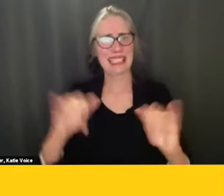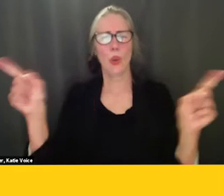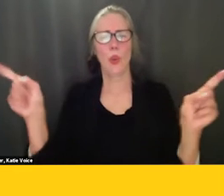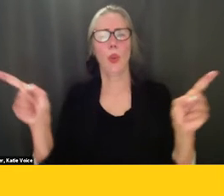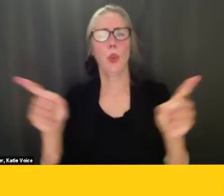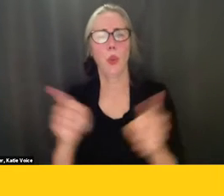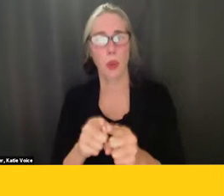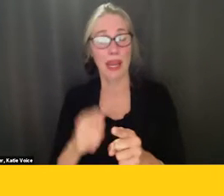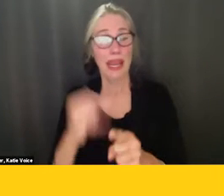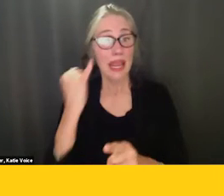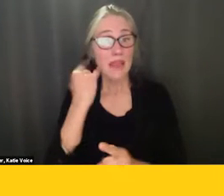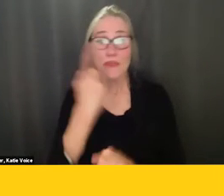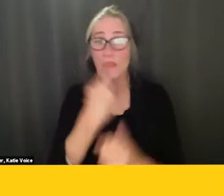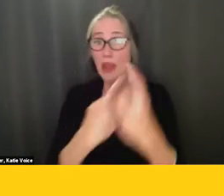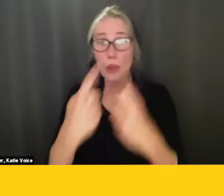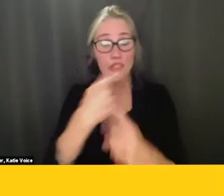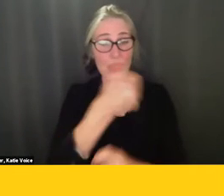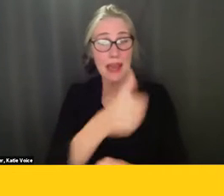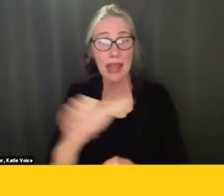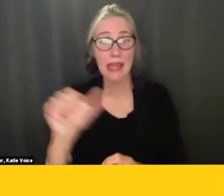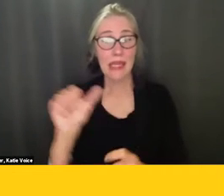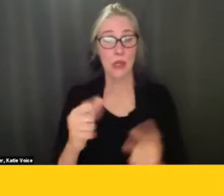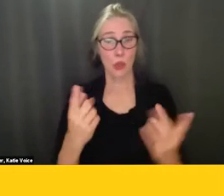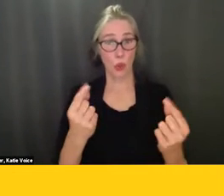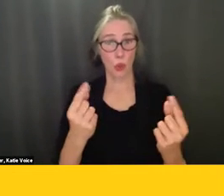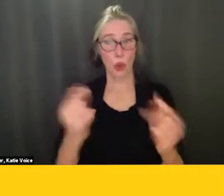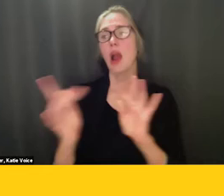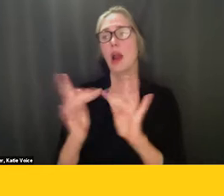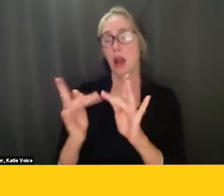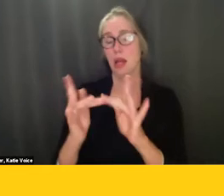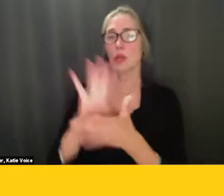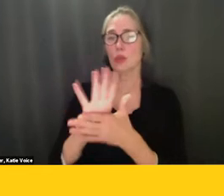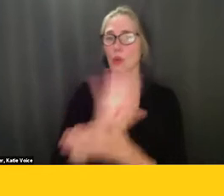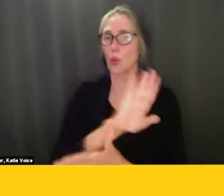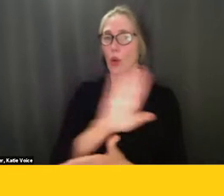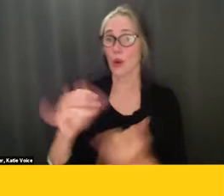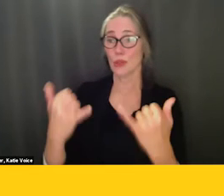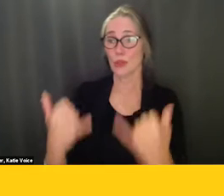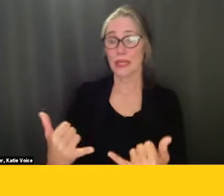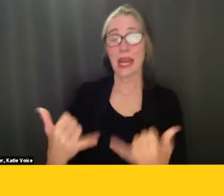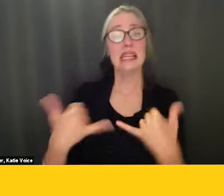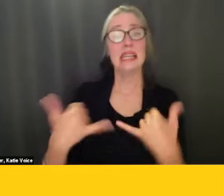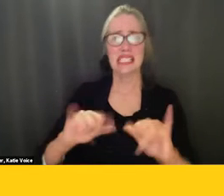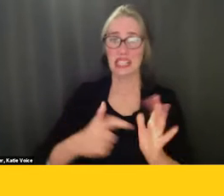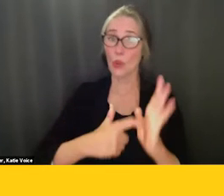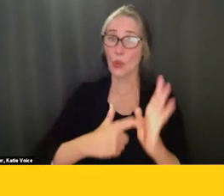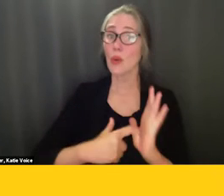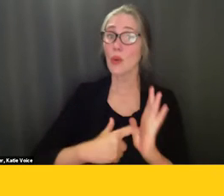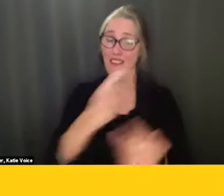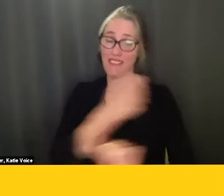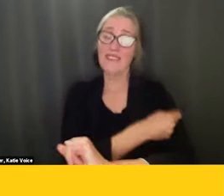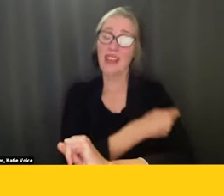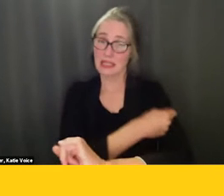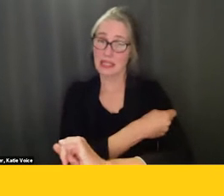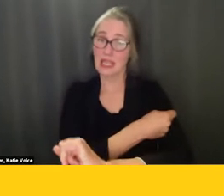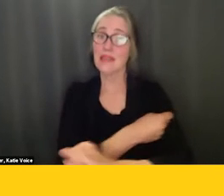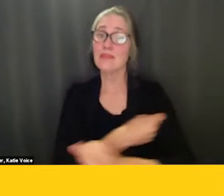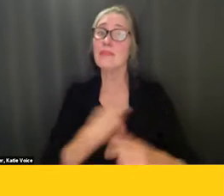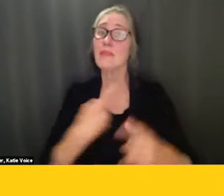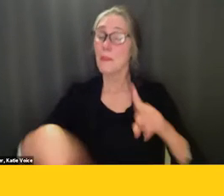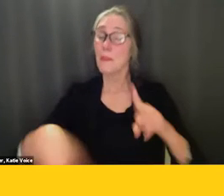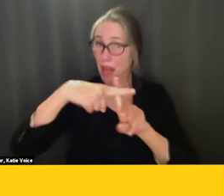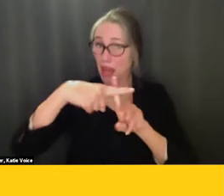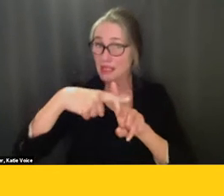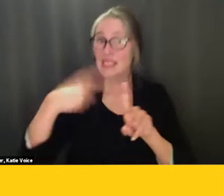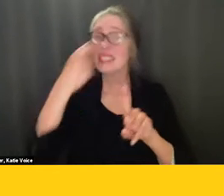contacte a su escuela. El día de hoy se nos requiere la prueba de vacuna o el examen negativo porque esto es lo que se